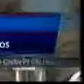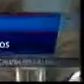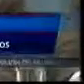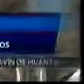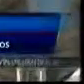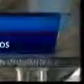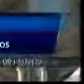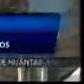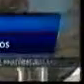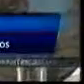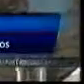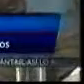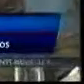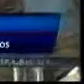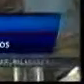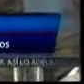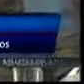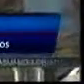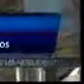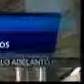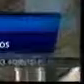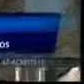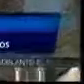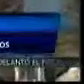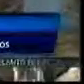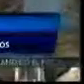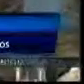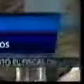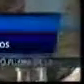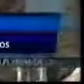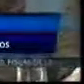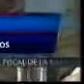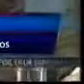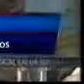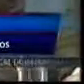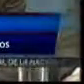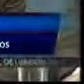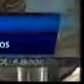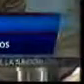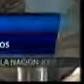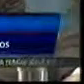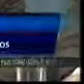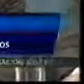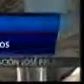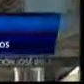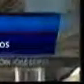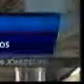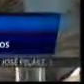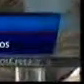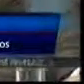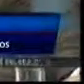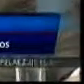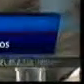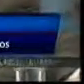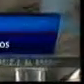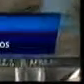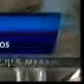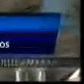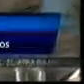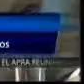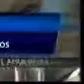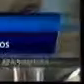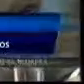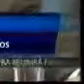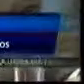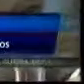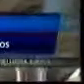destinado justamente a enfatizar esta política de Estado de defensa de nuestros héroes nacionales.